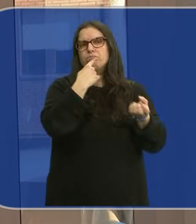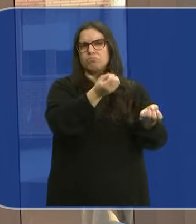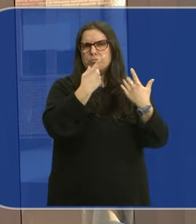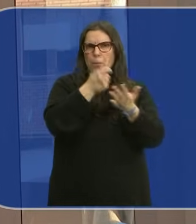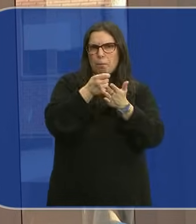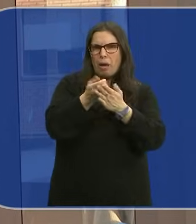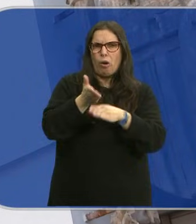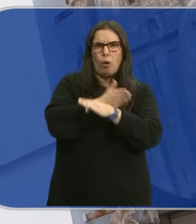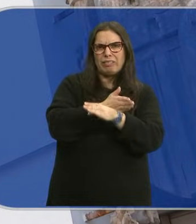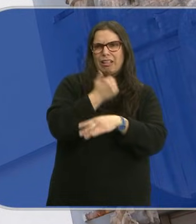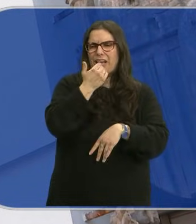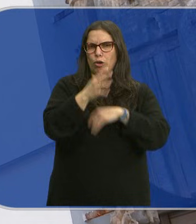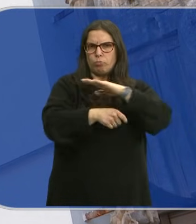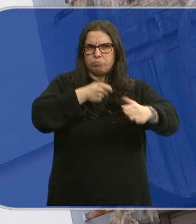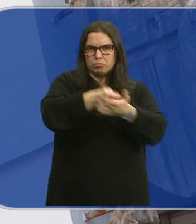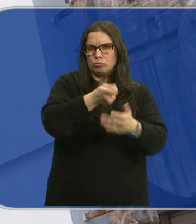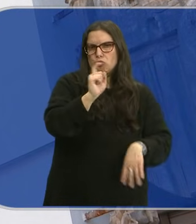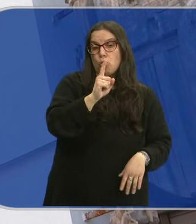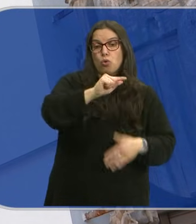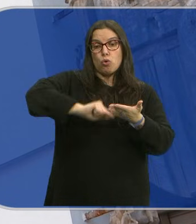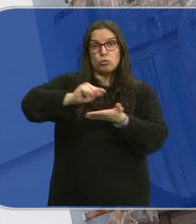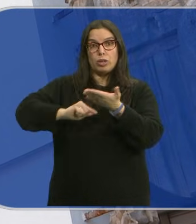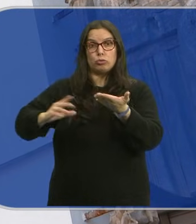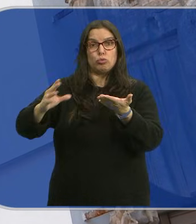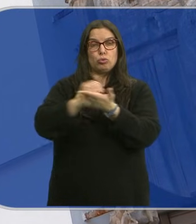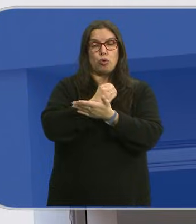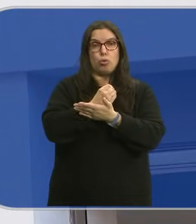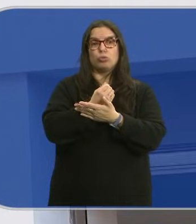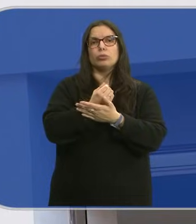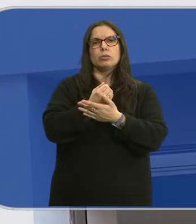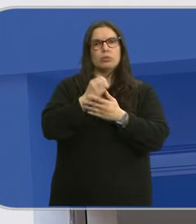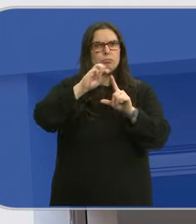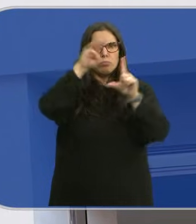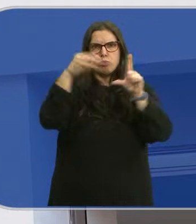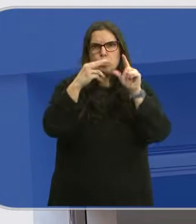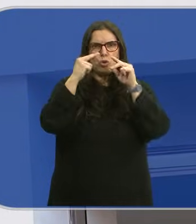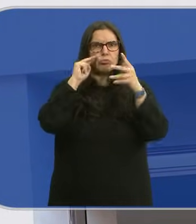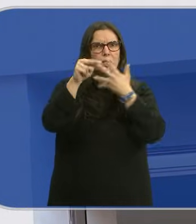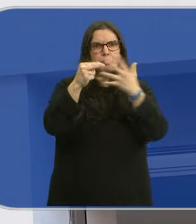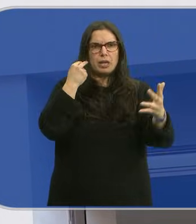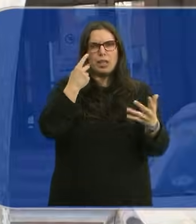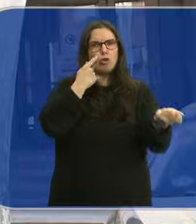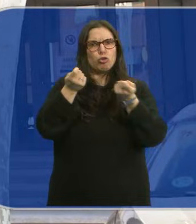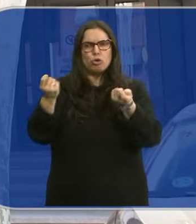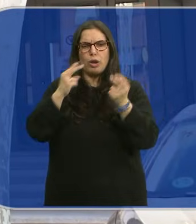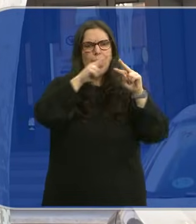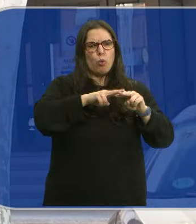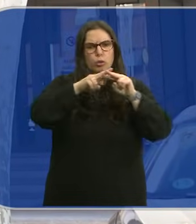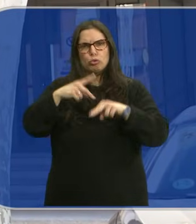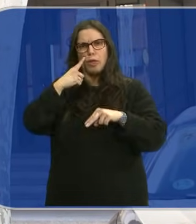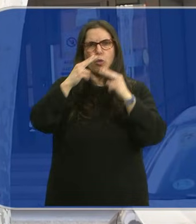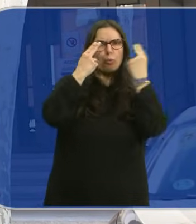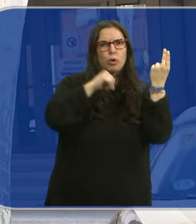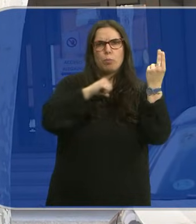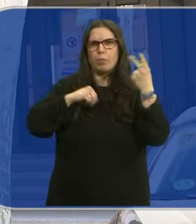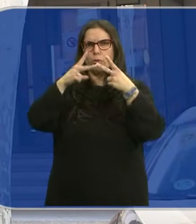realizado pagos con anticipos de caja y que todos estos contratos menores publicados en el portal de transparencia han superado los controles y auditorías públicos